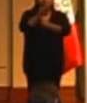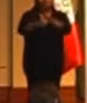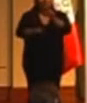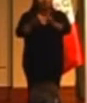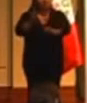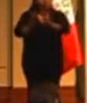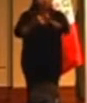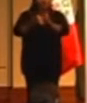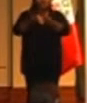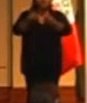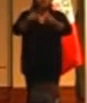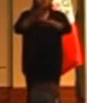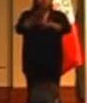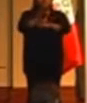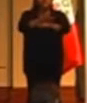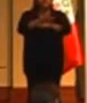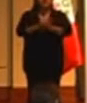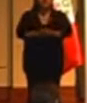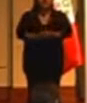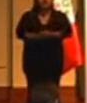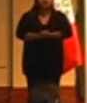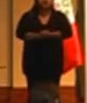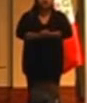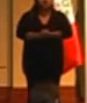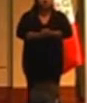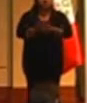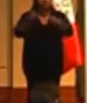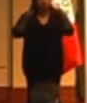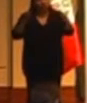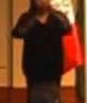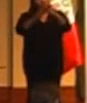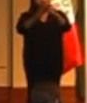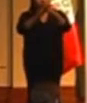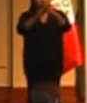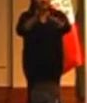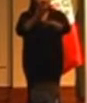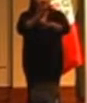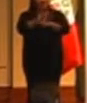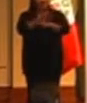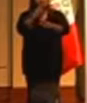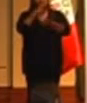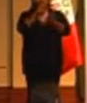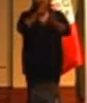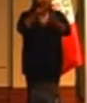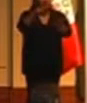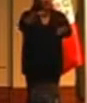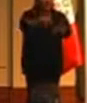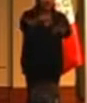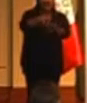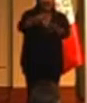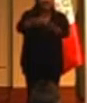2011, tuvimos o encontramos una situación de deudas por